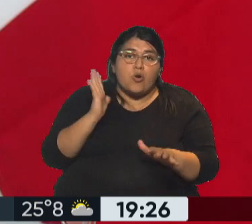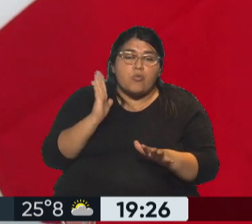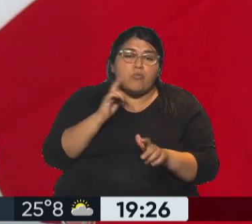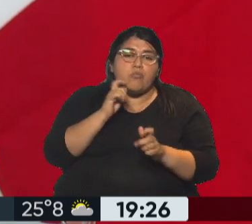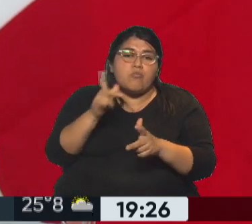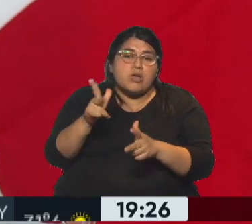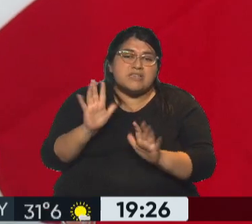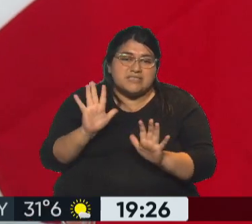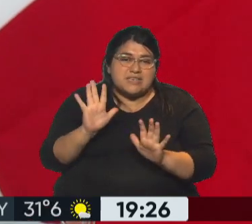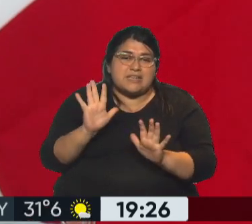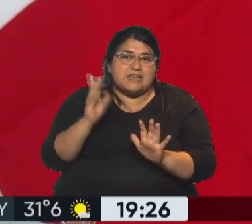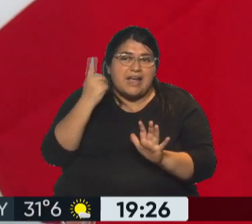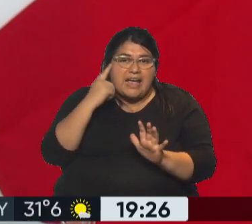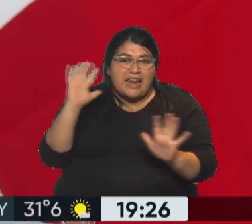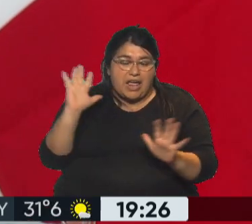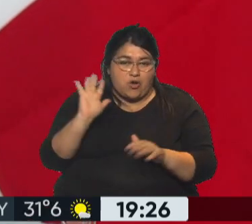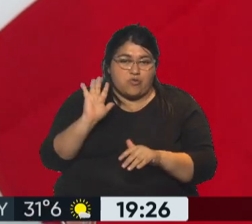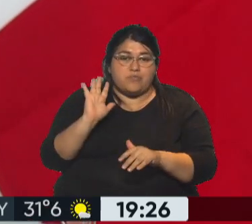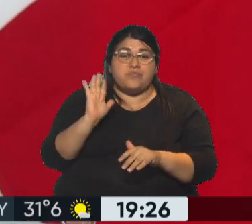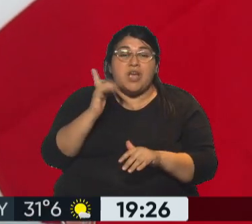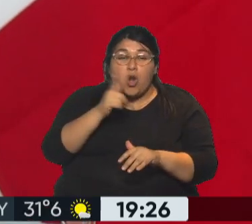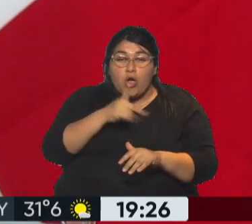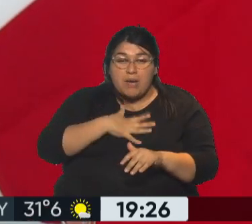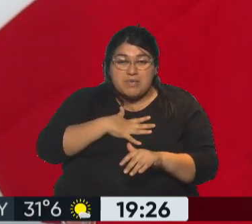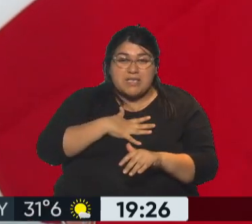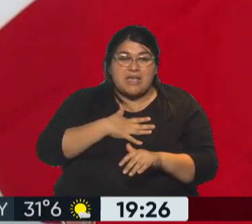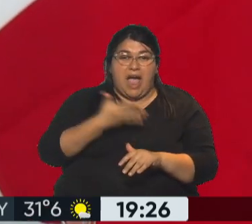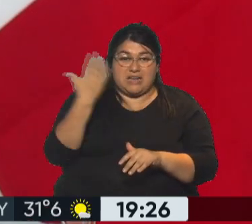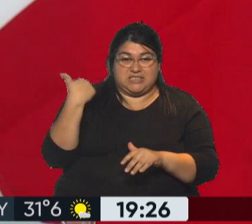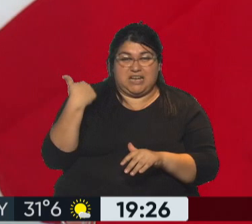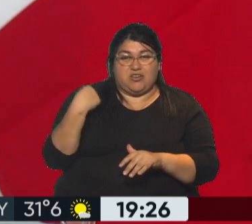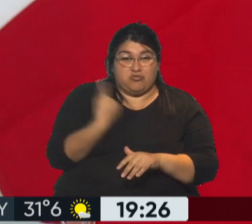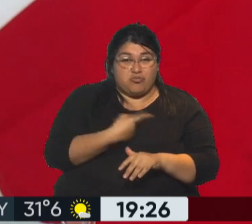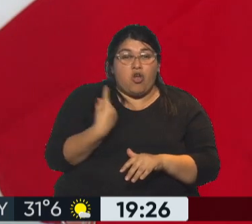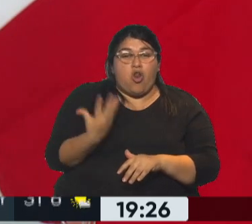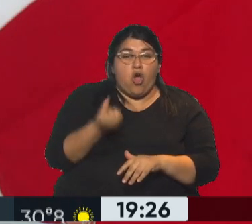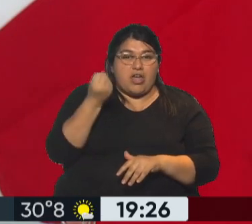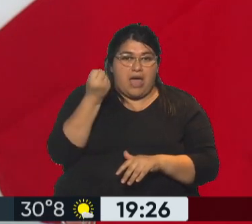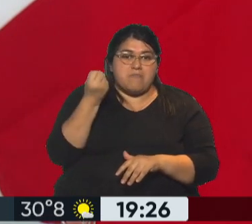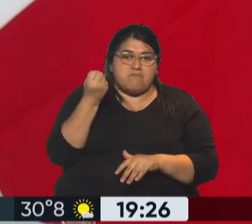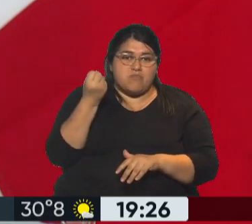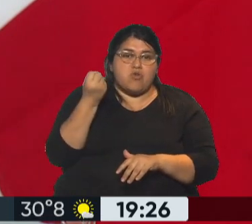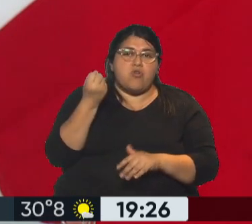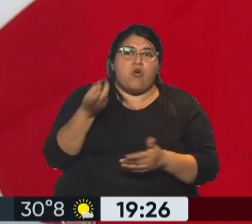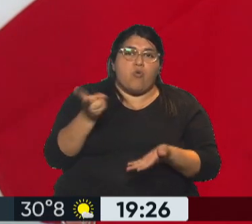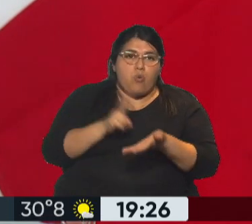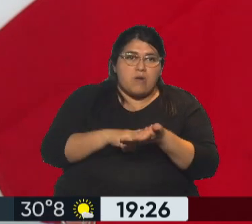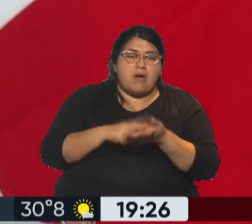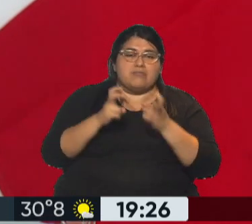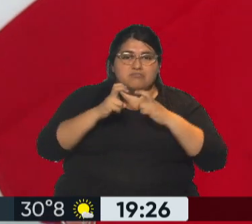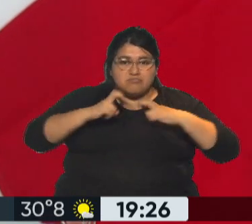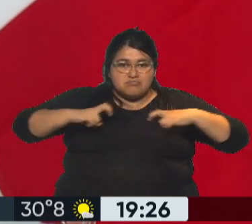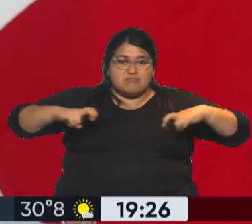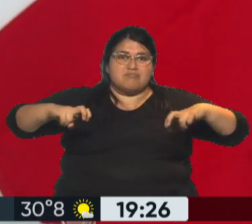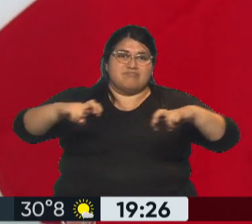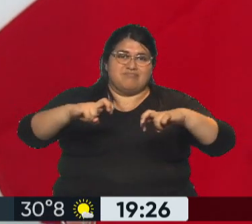decirle por enésima vez lo que creo. Lo que a mí me parece que ayer logramos es que vuelvan a sentarse a una mesa los que